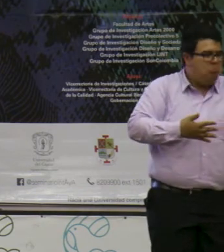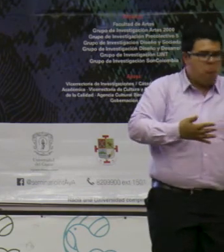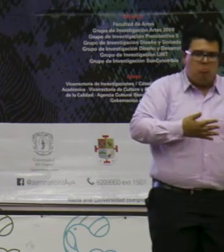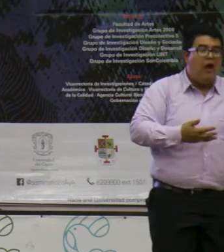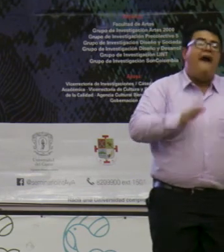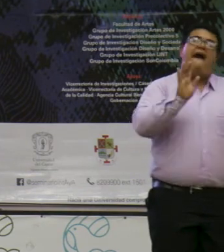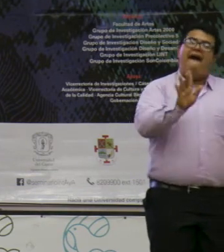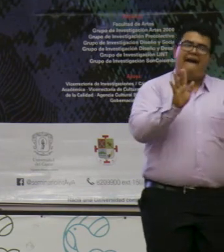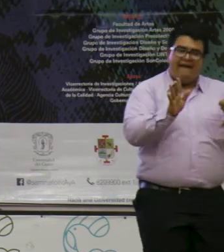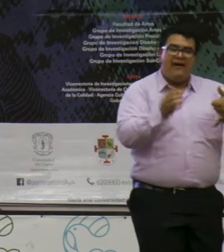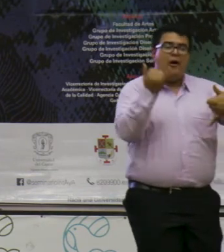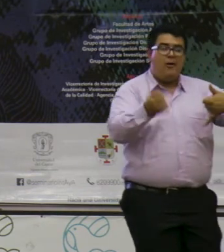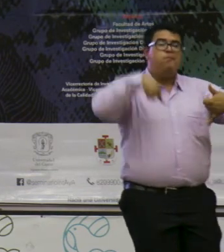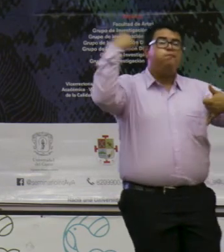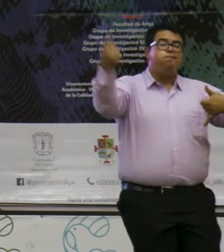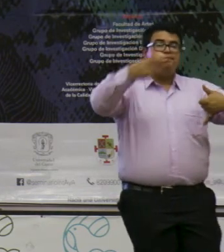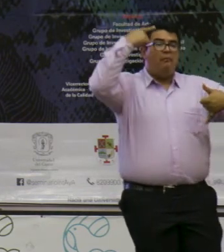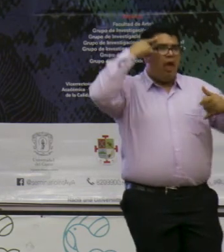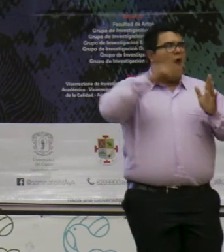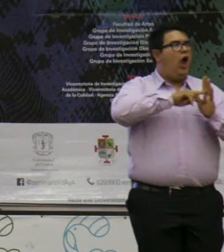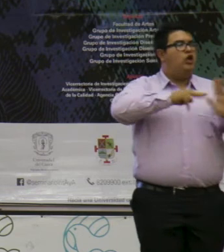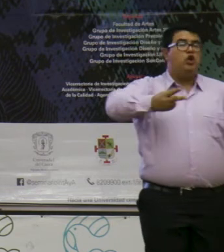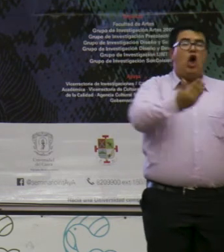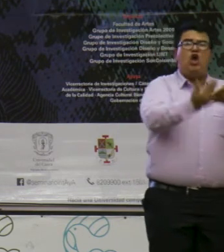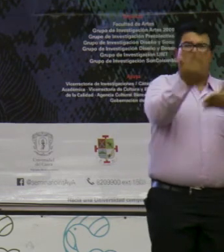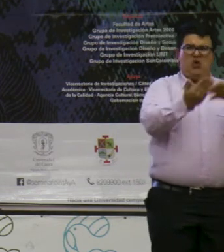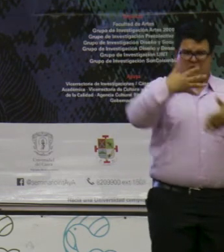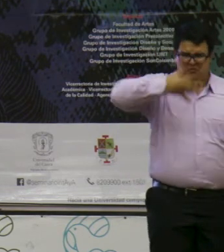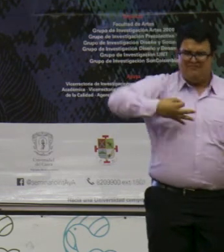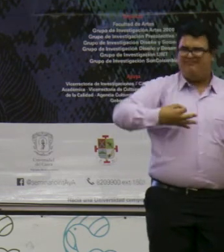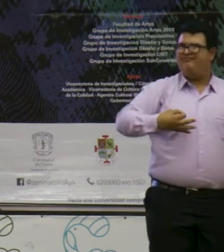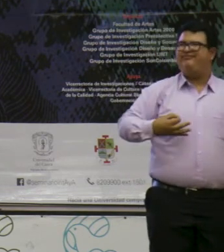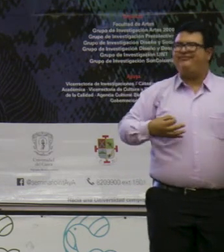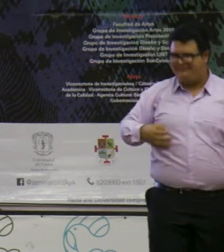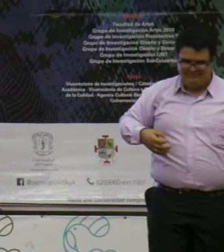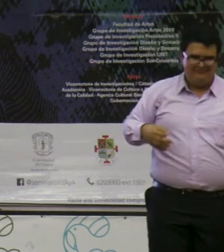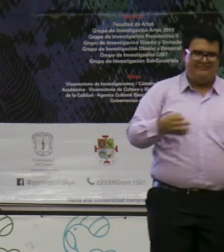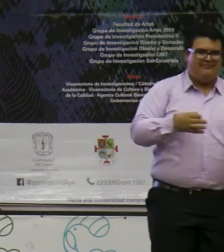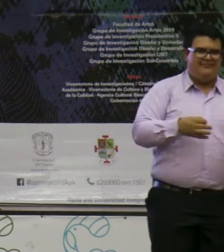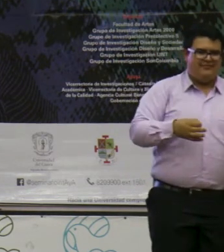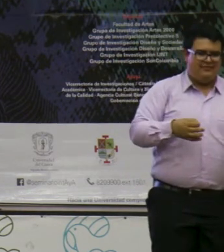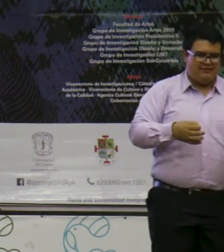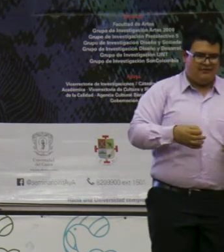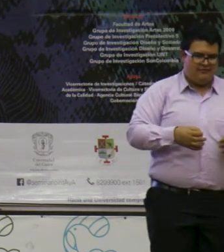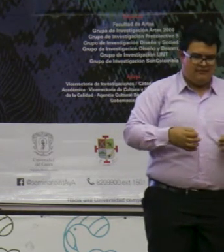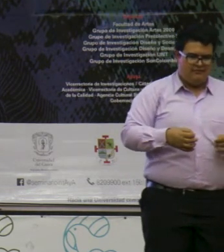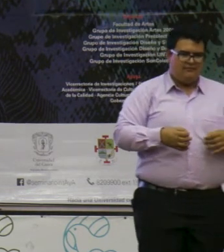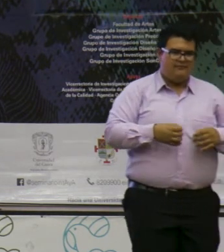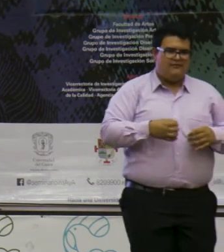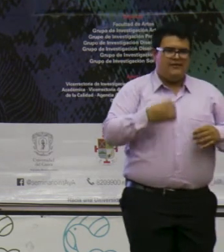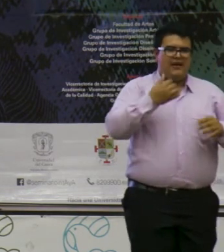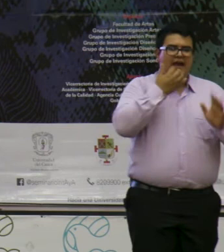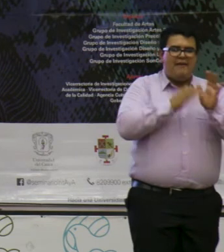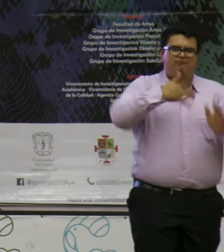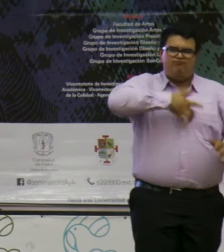con este ingreso del mal llamado nuevas tecnologías, que de nueva no tienen nada, pero que ha permitido que empecemos a revisar los archivos de otras latitudes con